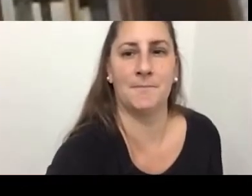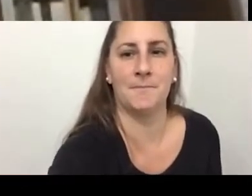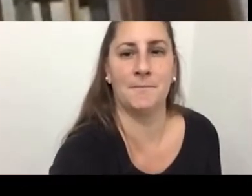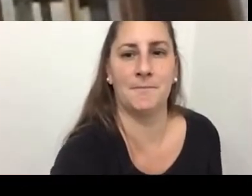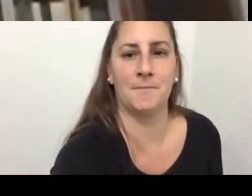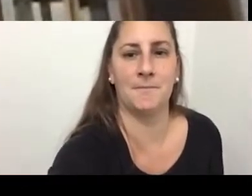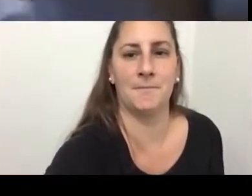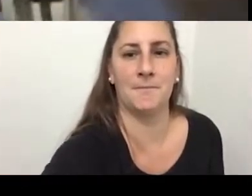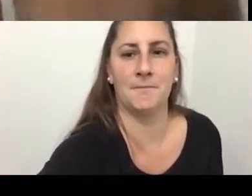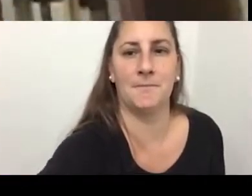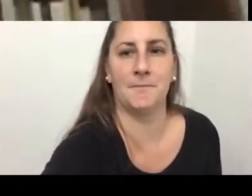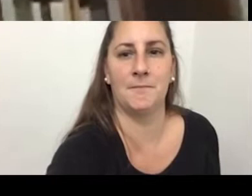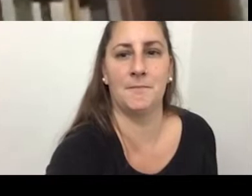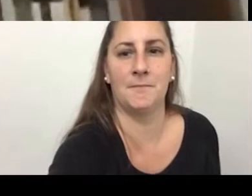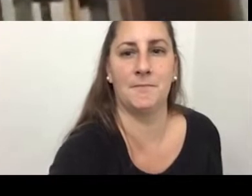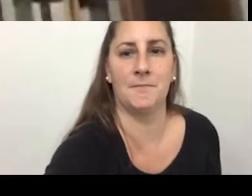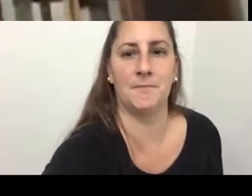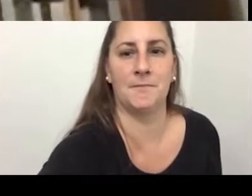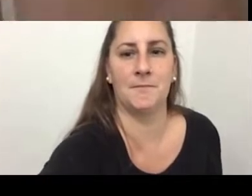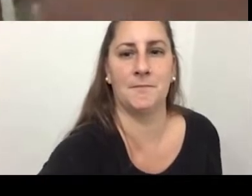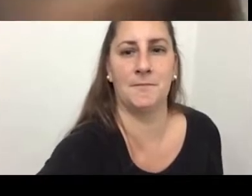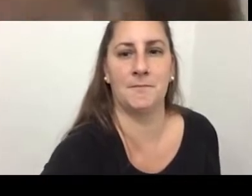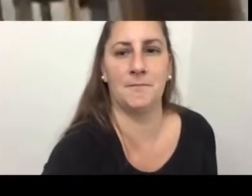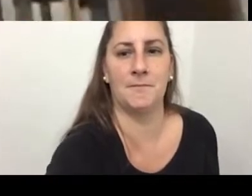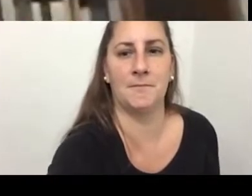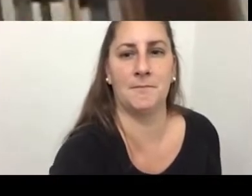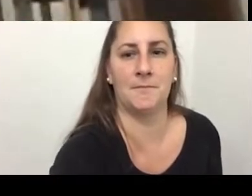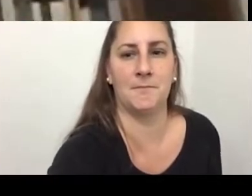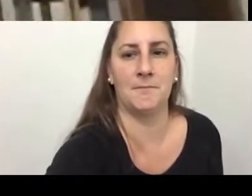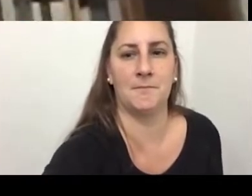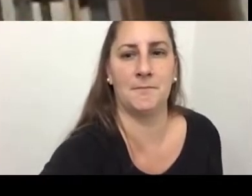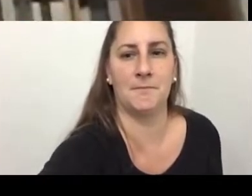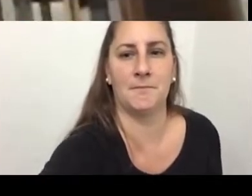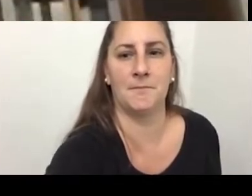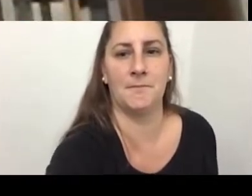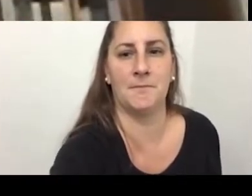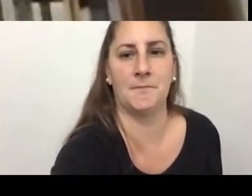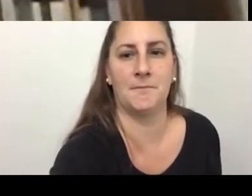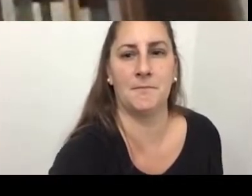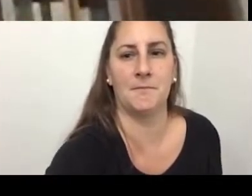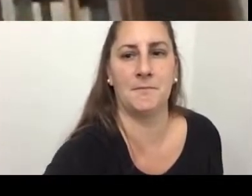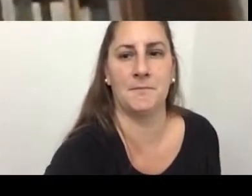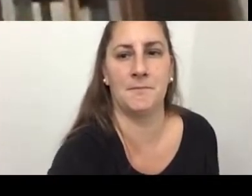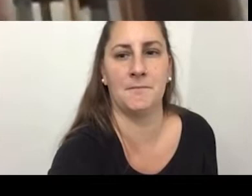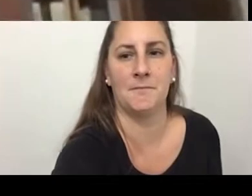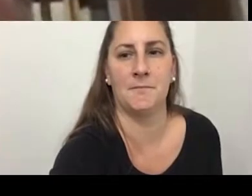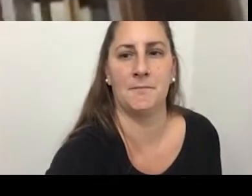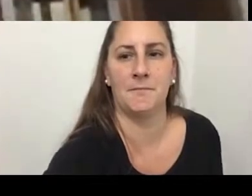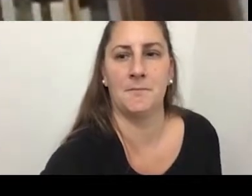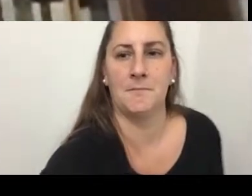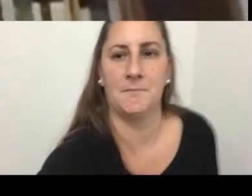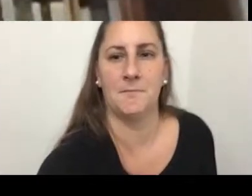si lo ponemos ahí galería nos vemos más, y los veo más caras. Soy uno más. Entonces digo,